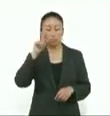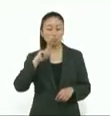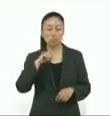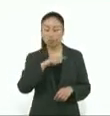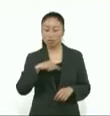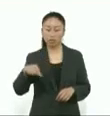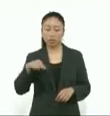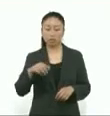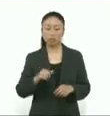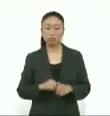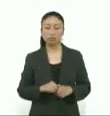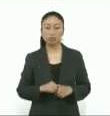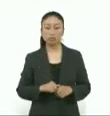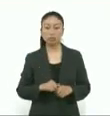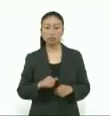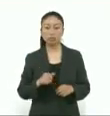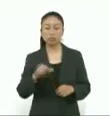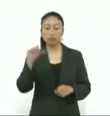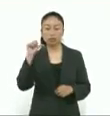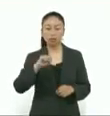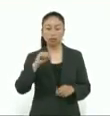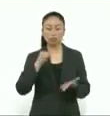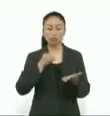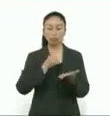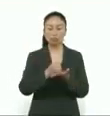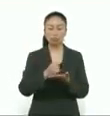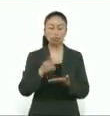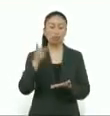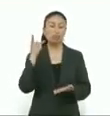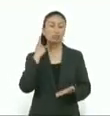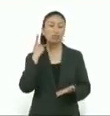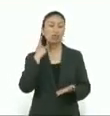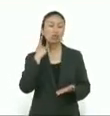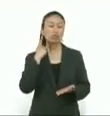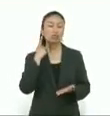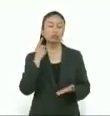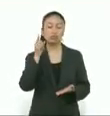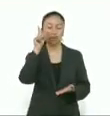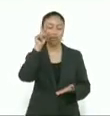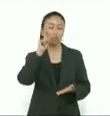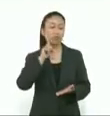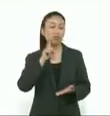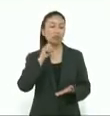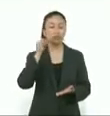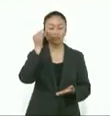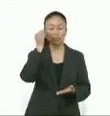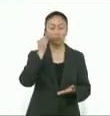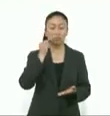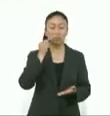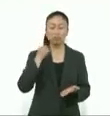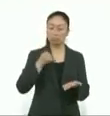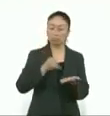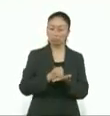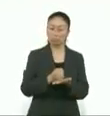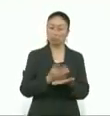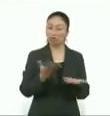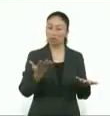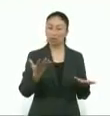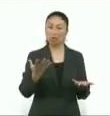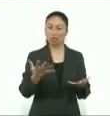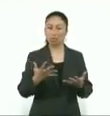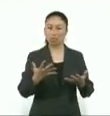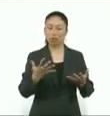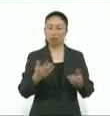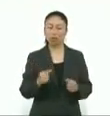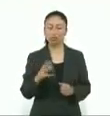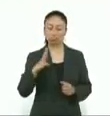decisión política los ocupan con orgullo las mujeres de Guerrero. Esto se